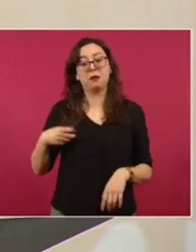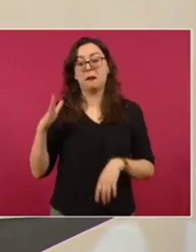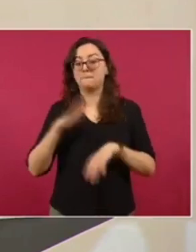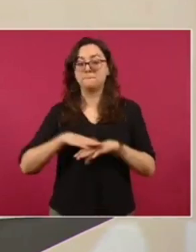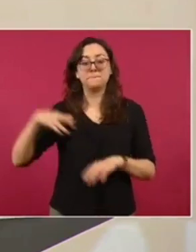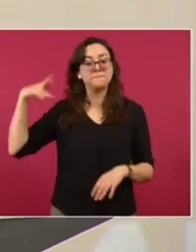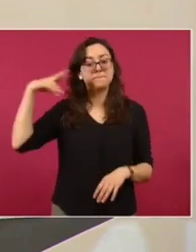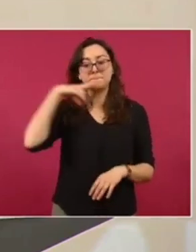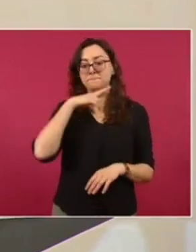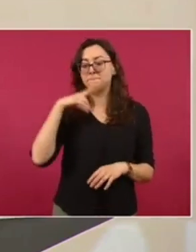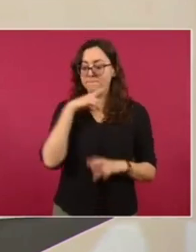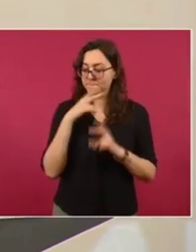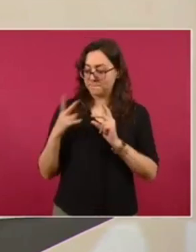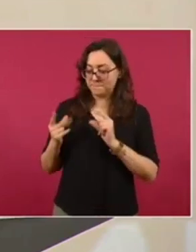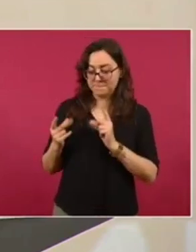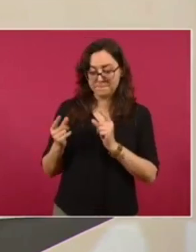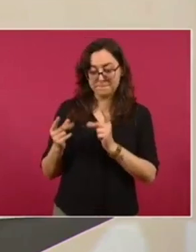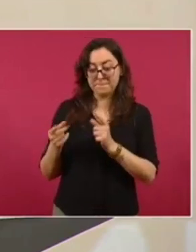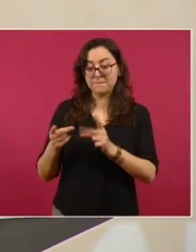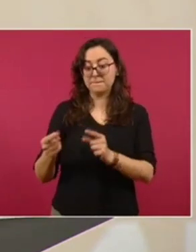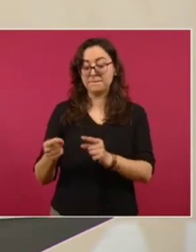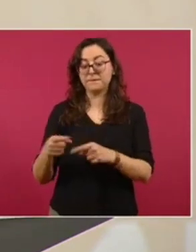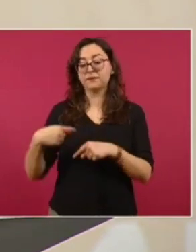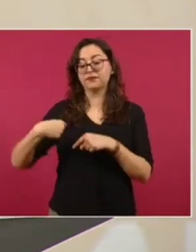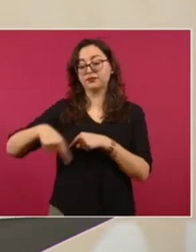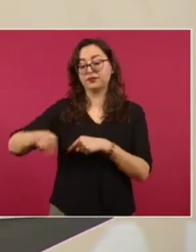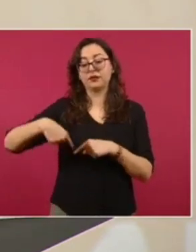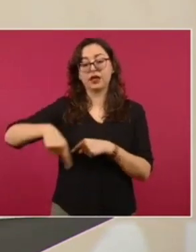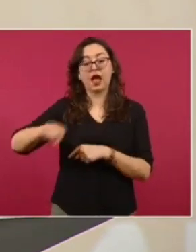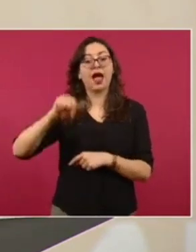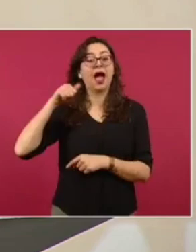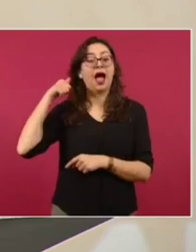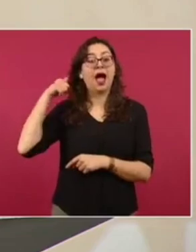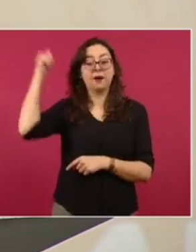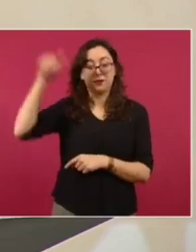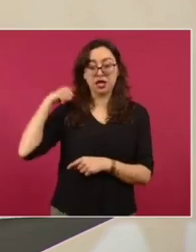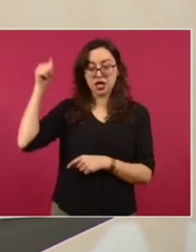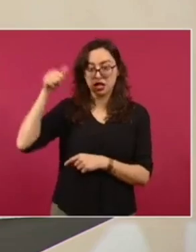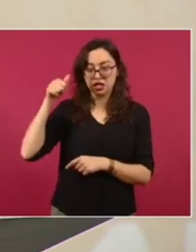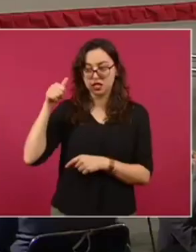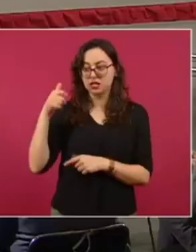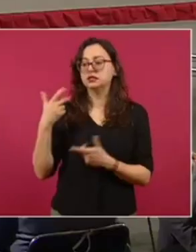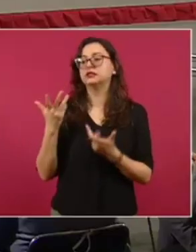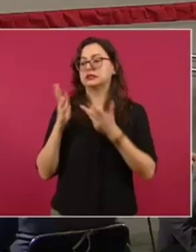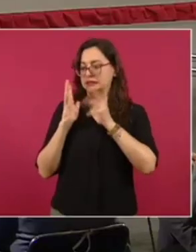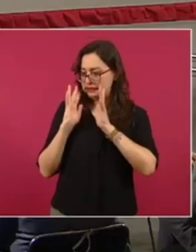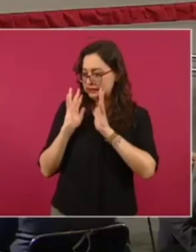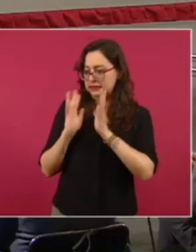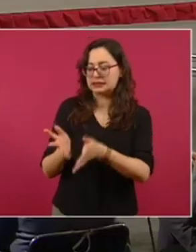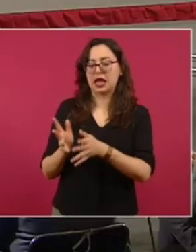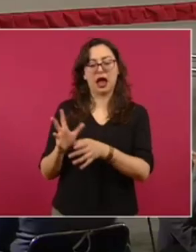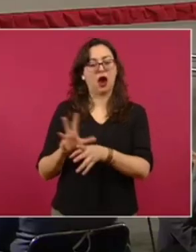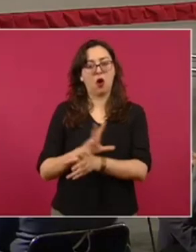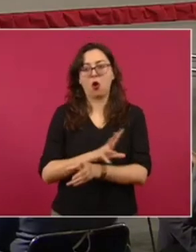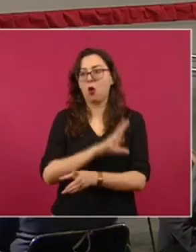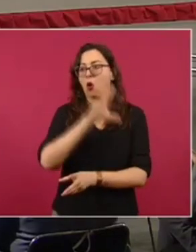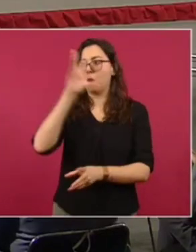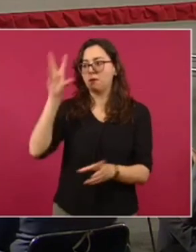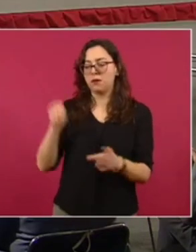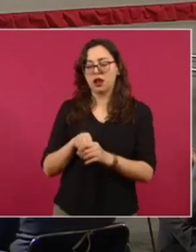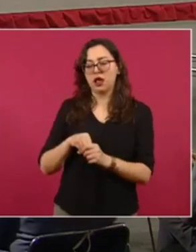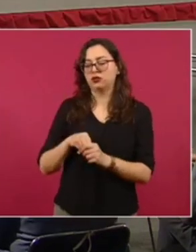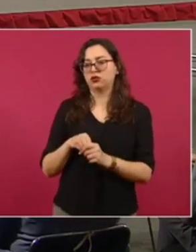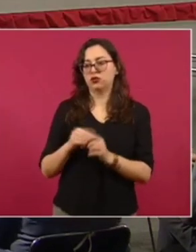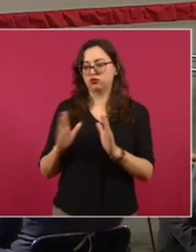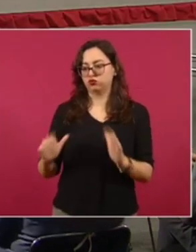antes de que concluya el mes de abril podamos terminar los trabajos de salvamento en los tramos 6 y